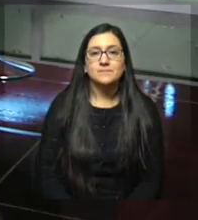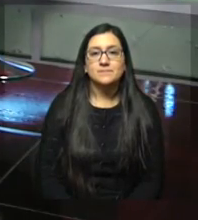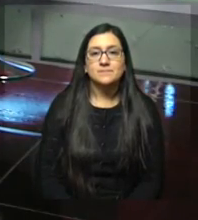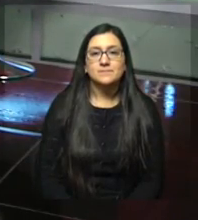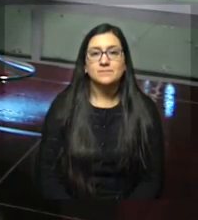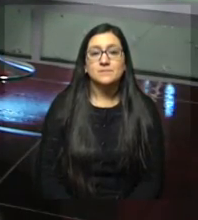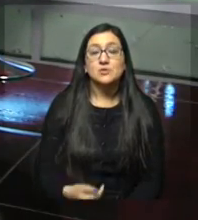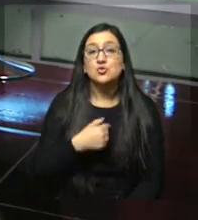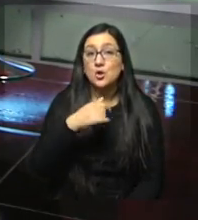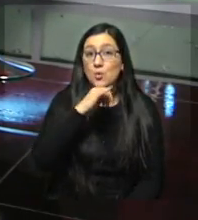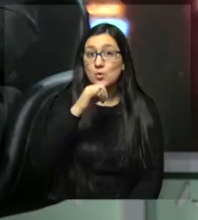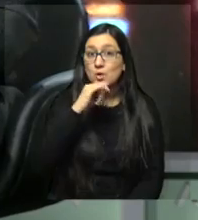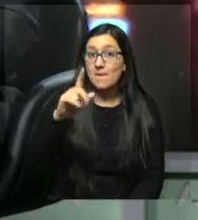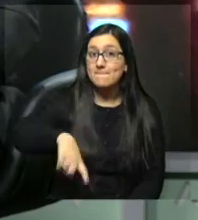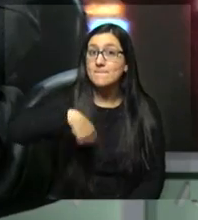Yo les tengo que contar que